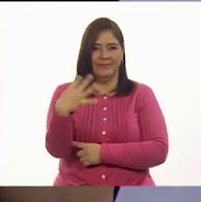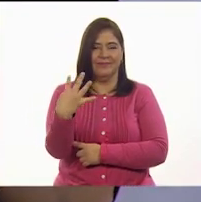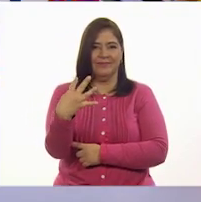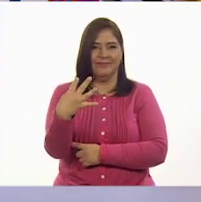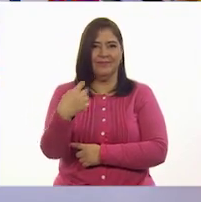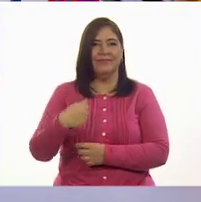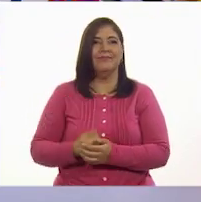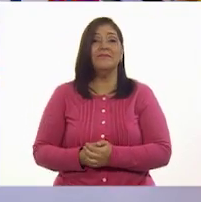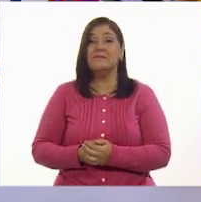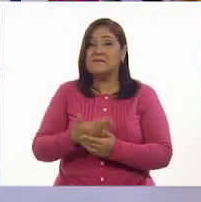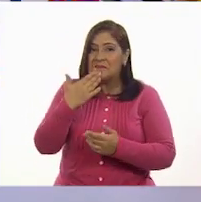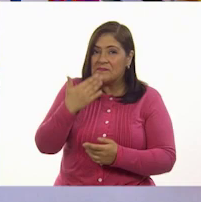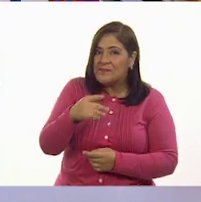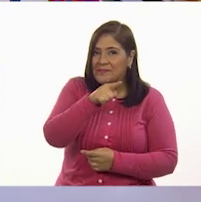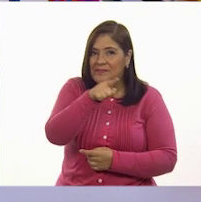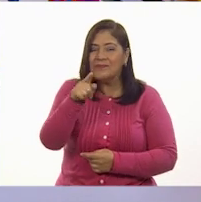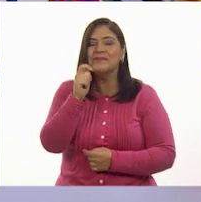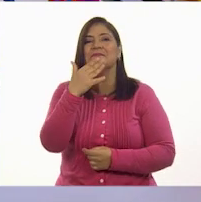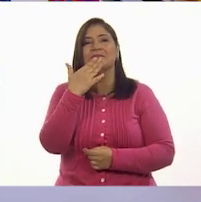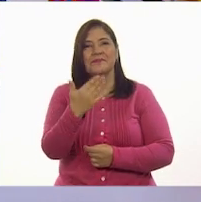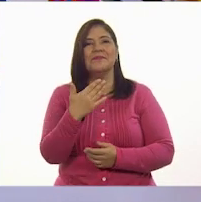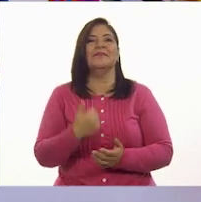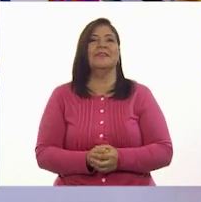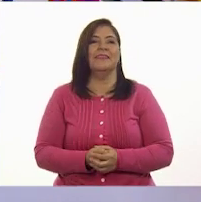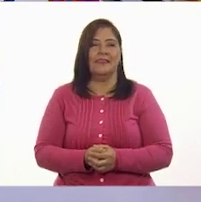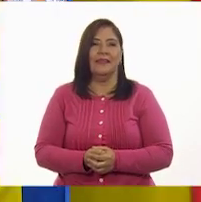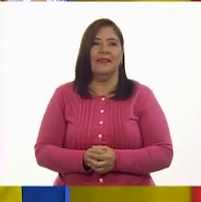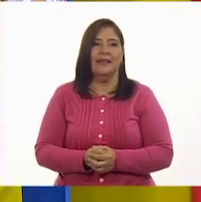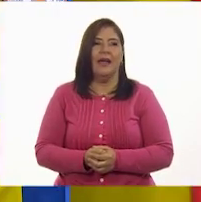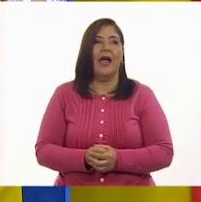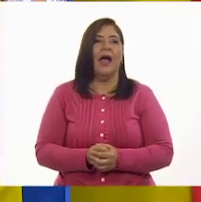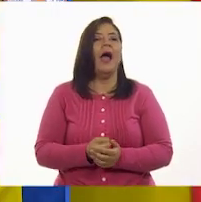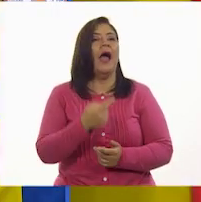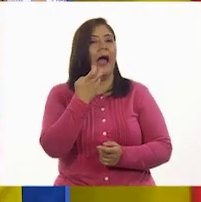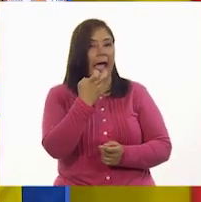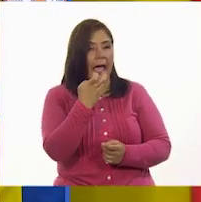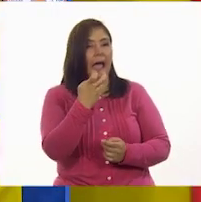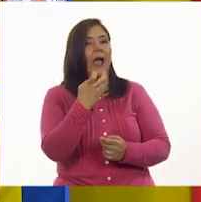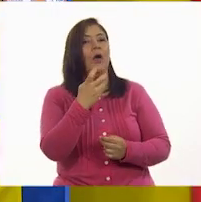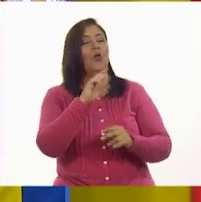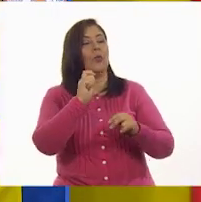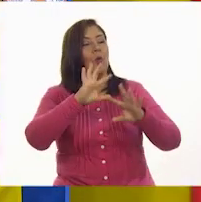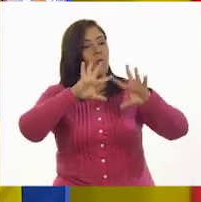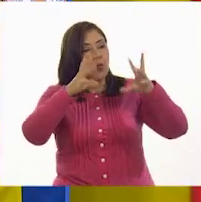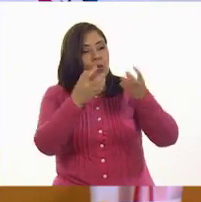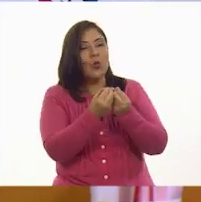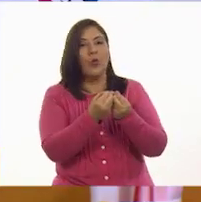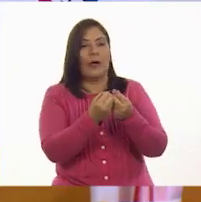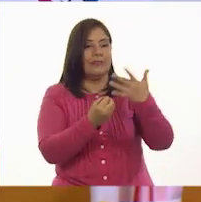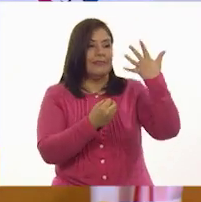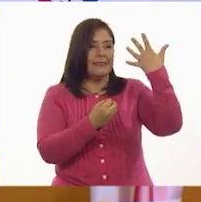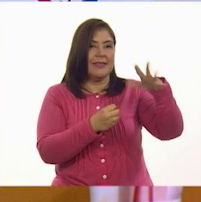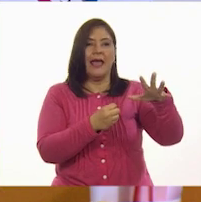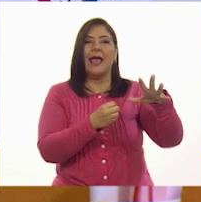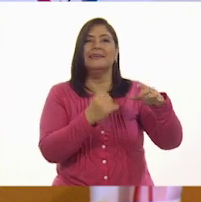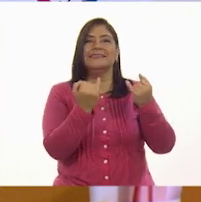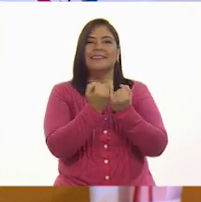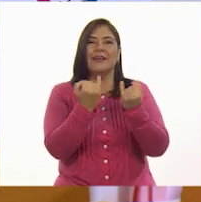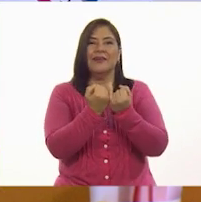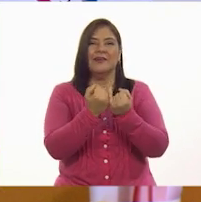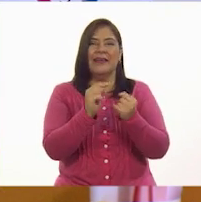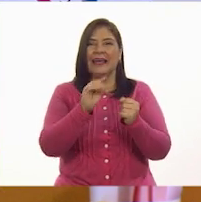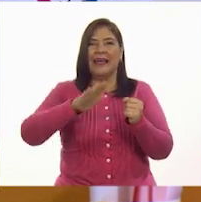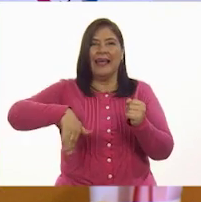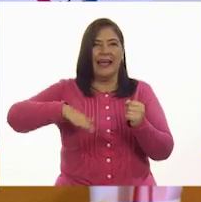14. Muy bien, María. Lo hizo muy bien, porque además muy bien. Ese conjunto en particular son 10, como las tablitas que teníamos